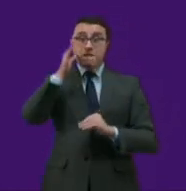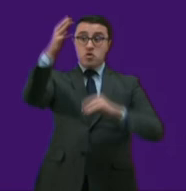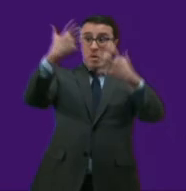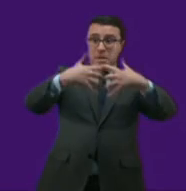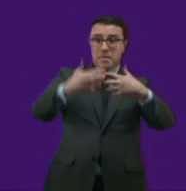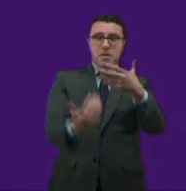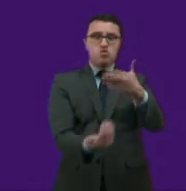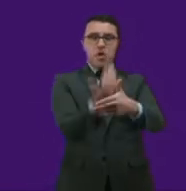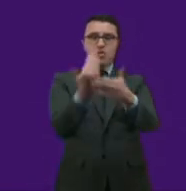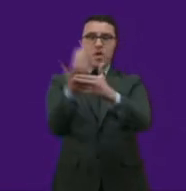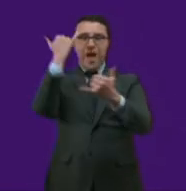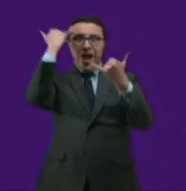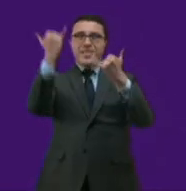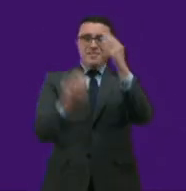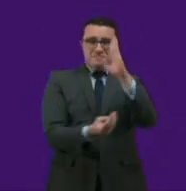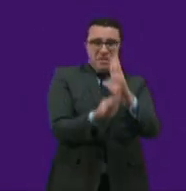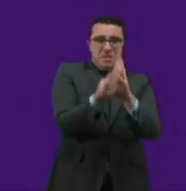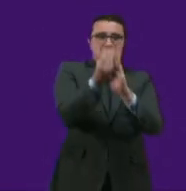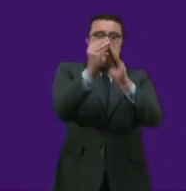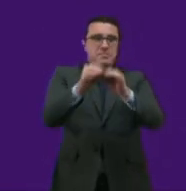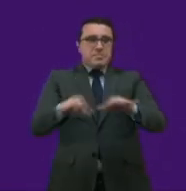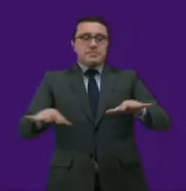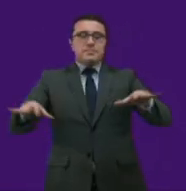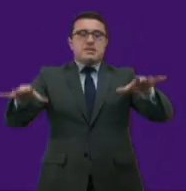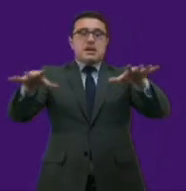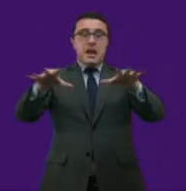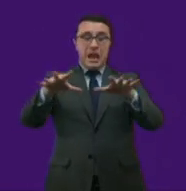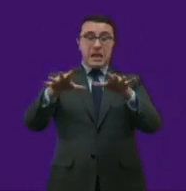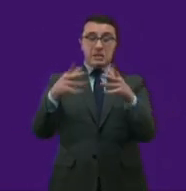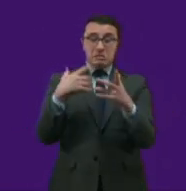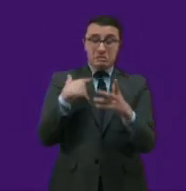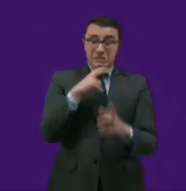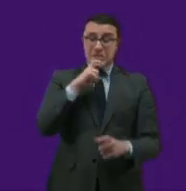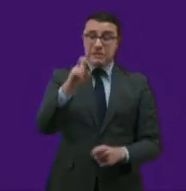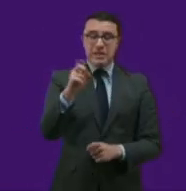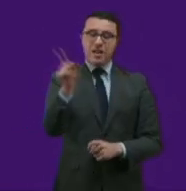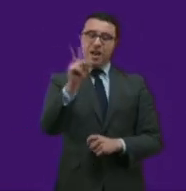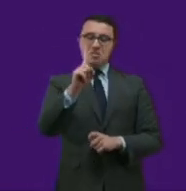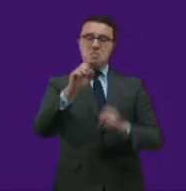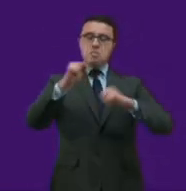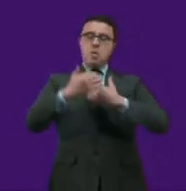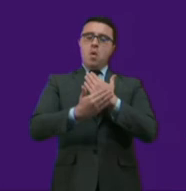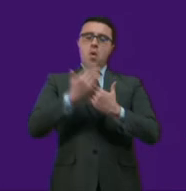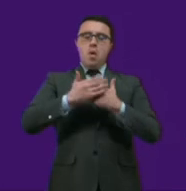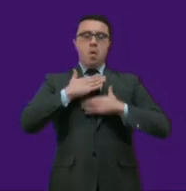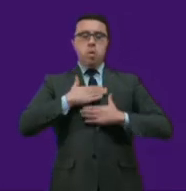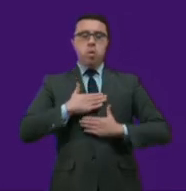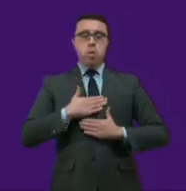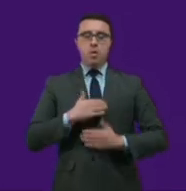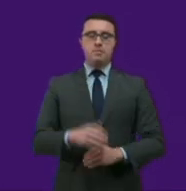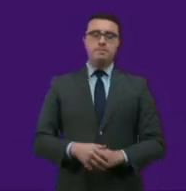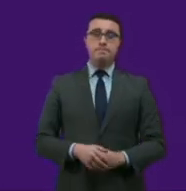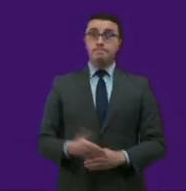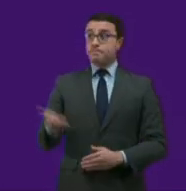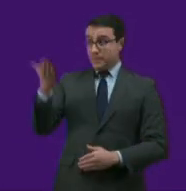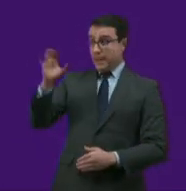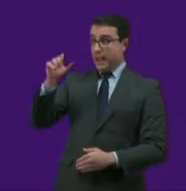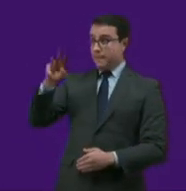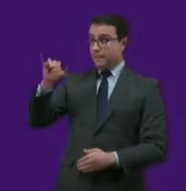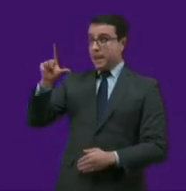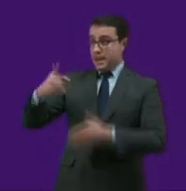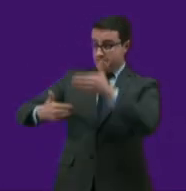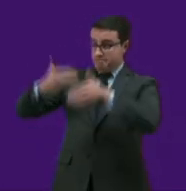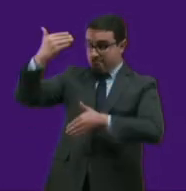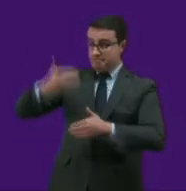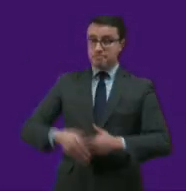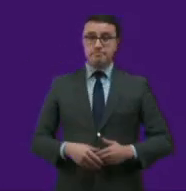pensando en emprender, pues no lo vayan a tener al nivel que lo tienen ustedes? ¿Quieres, Camila? Empieza.